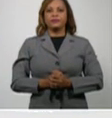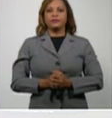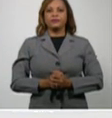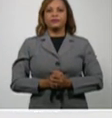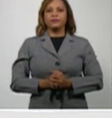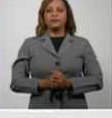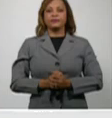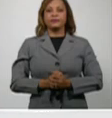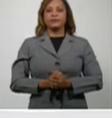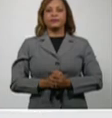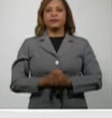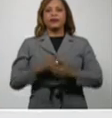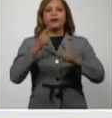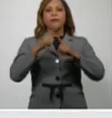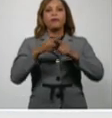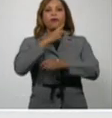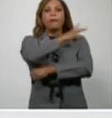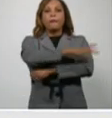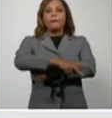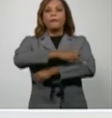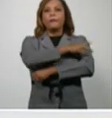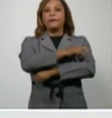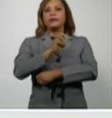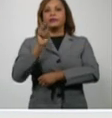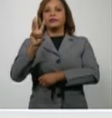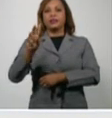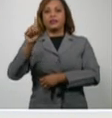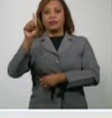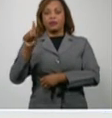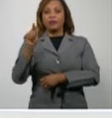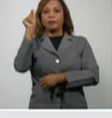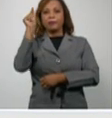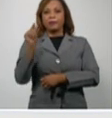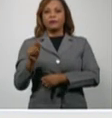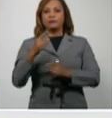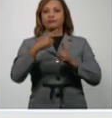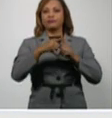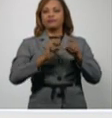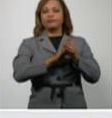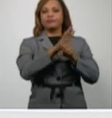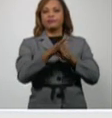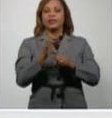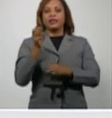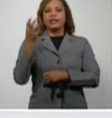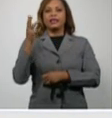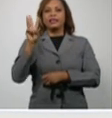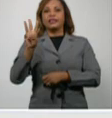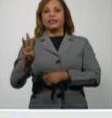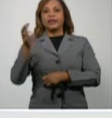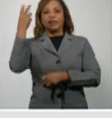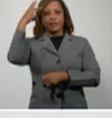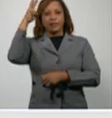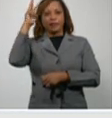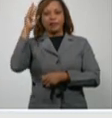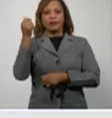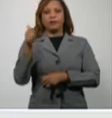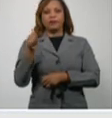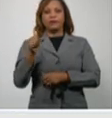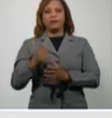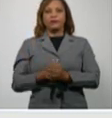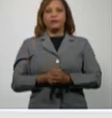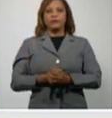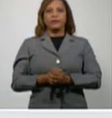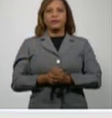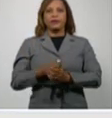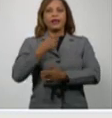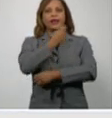Por países, los 31 casos importados ayer, de México 10, de España y Rusia 7